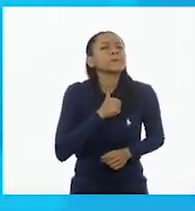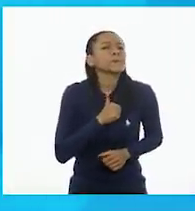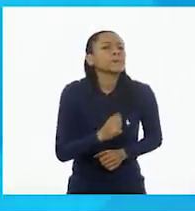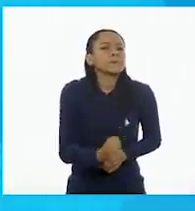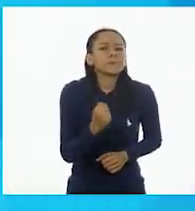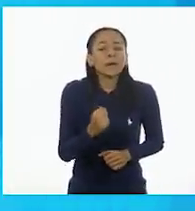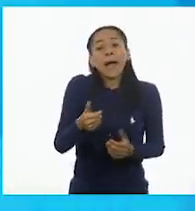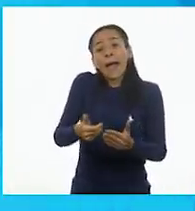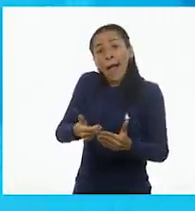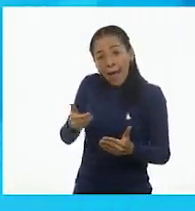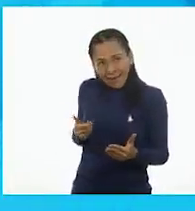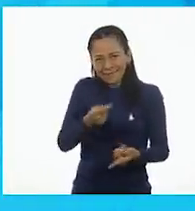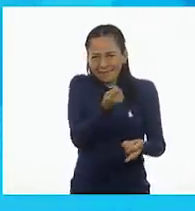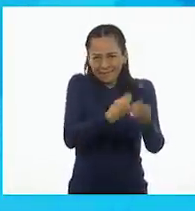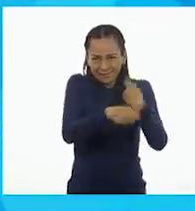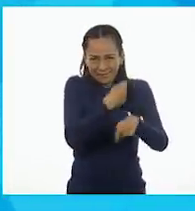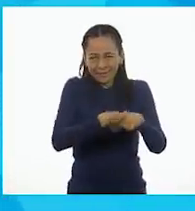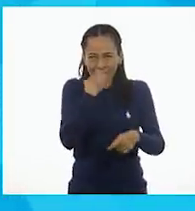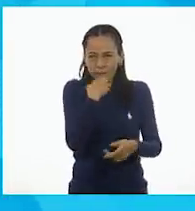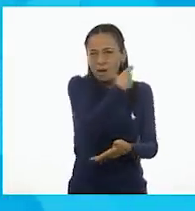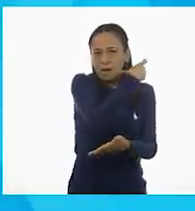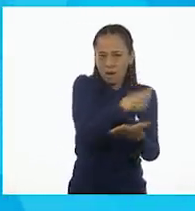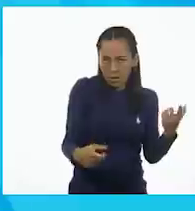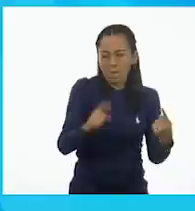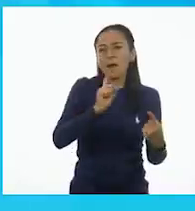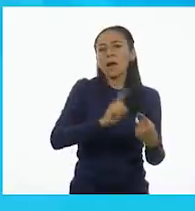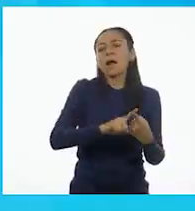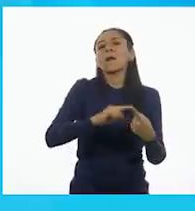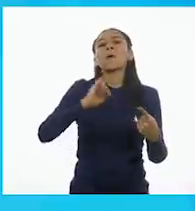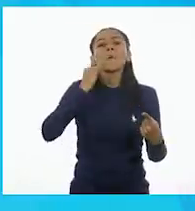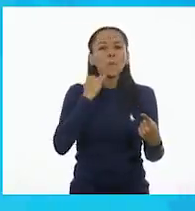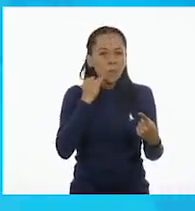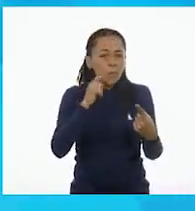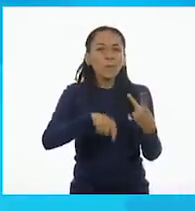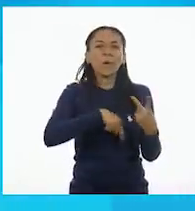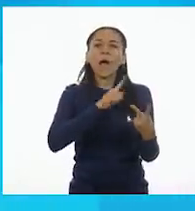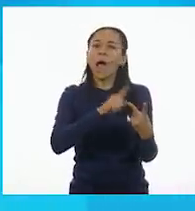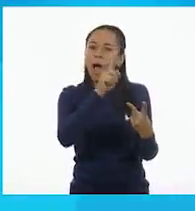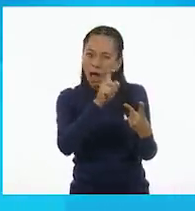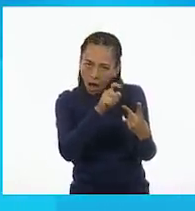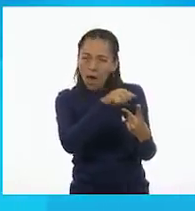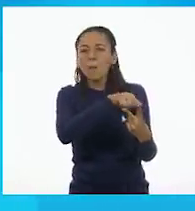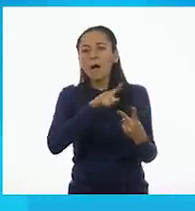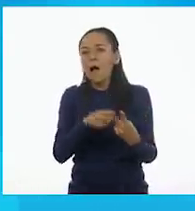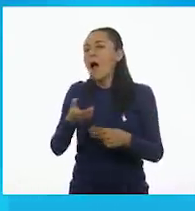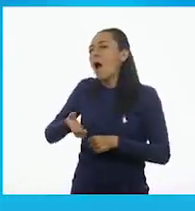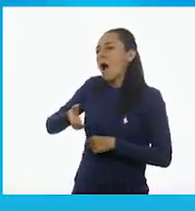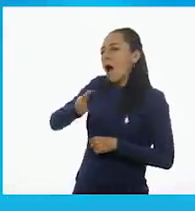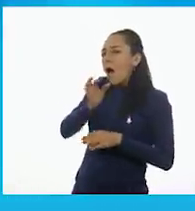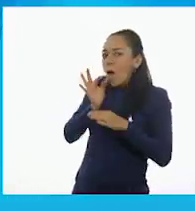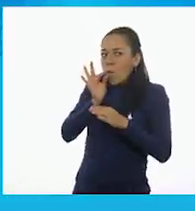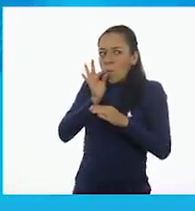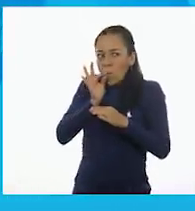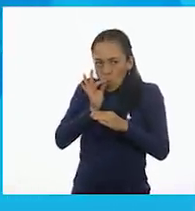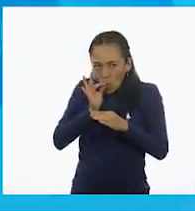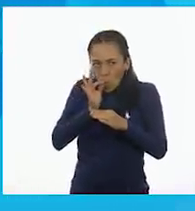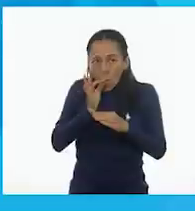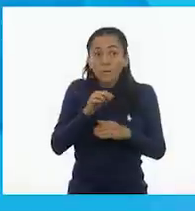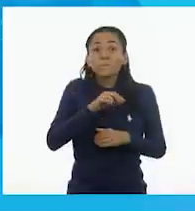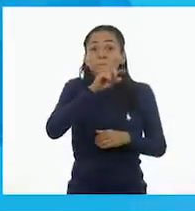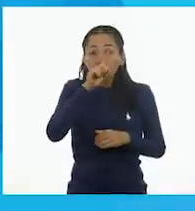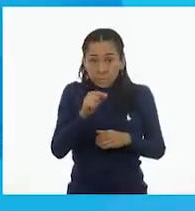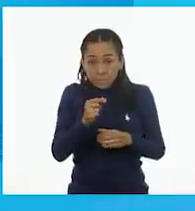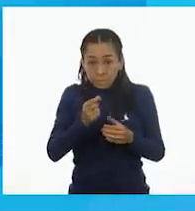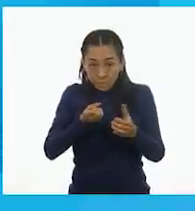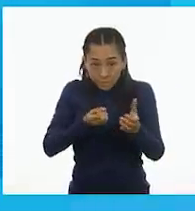compraron en la cooperativa de la escuela, jugo y agua. Ajá. Antes de regresar al salón, les dijeron que se